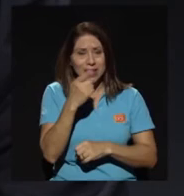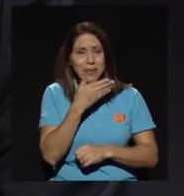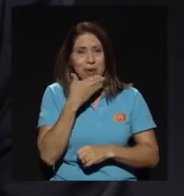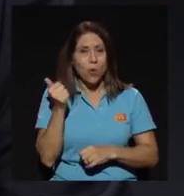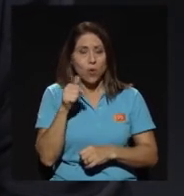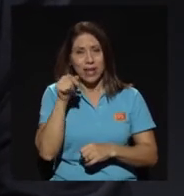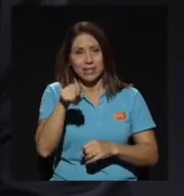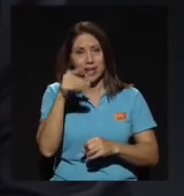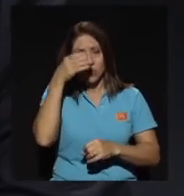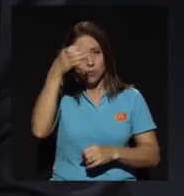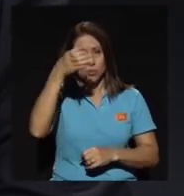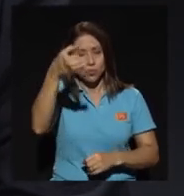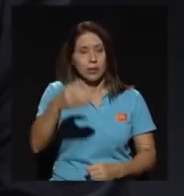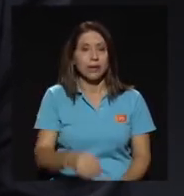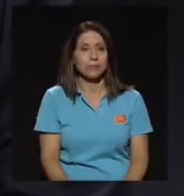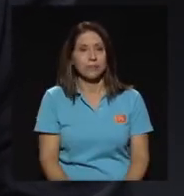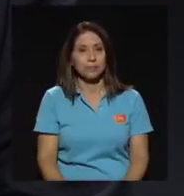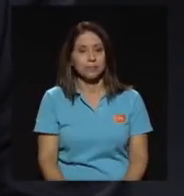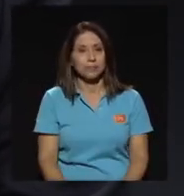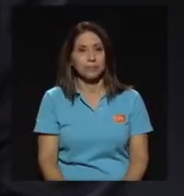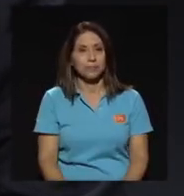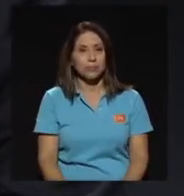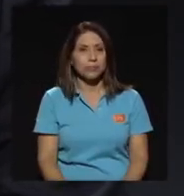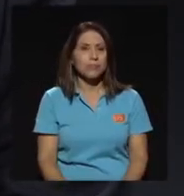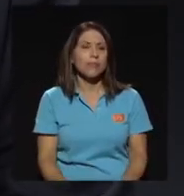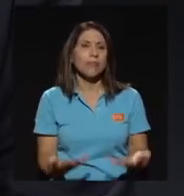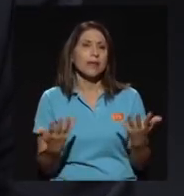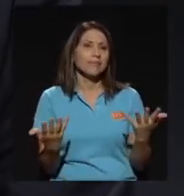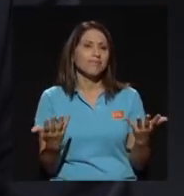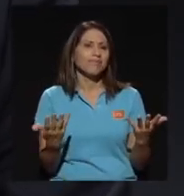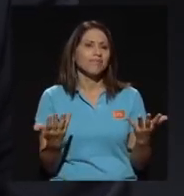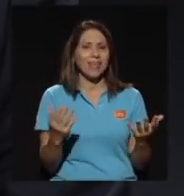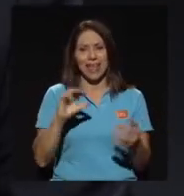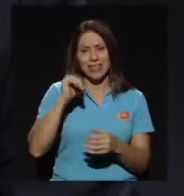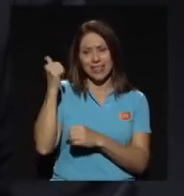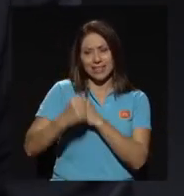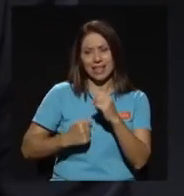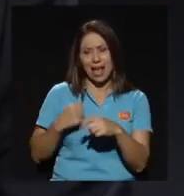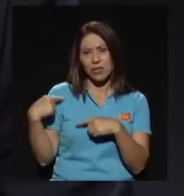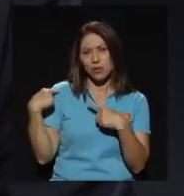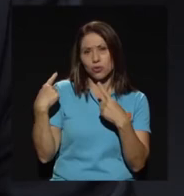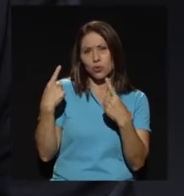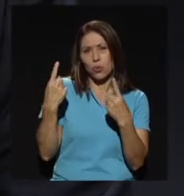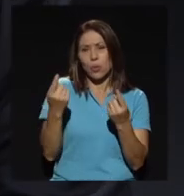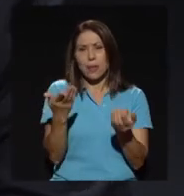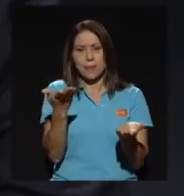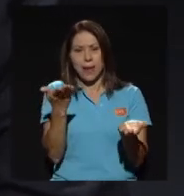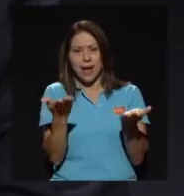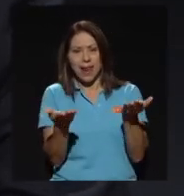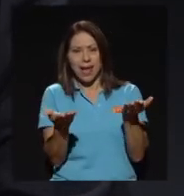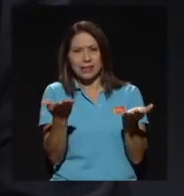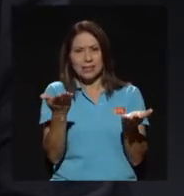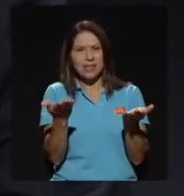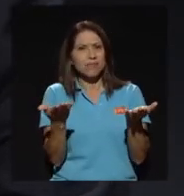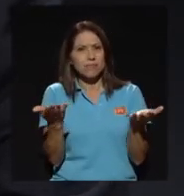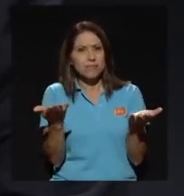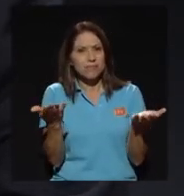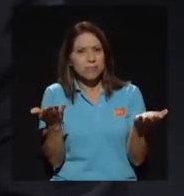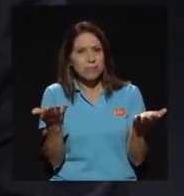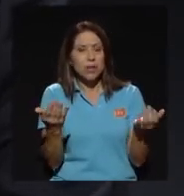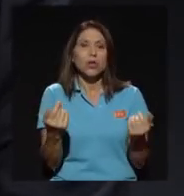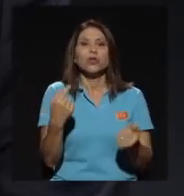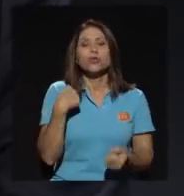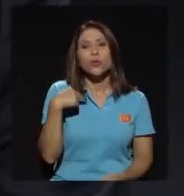tipo de cultura qué cuál ha sido el balance en 10 años podríamos nosotros pensar nos pienso que